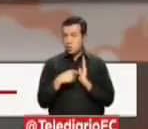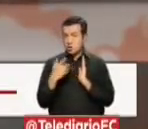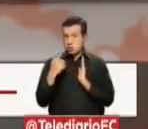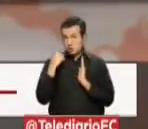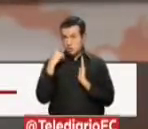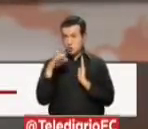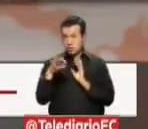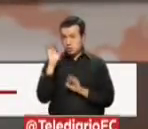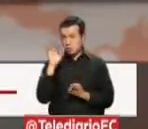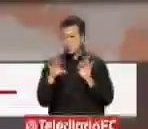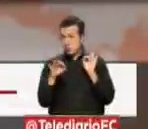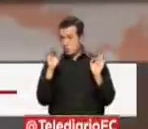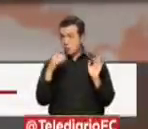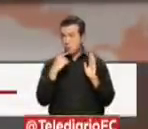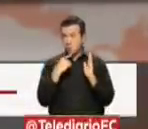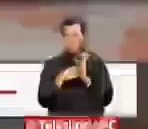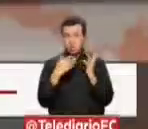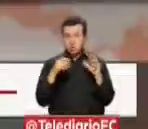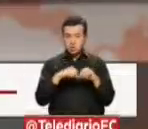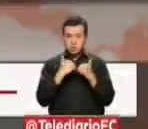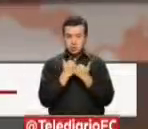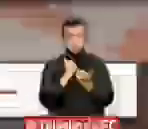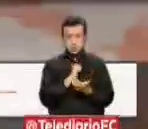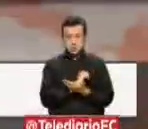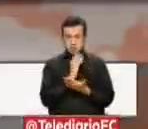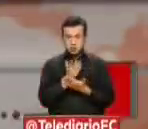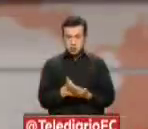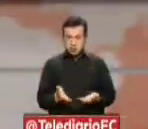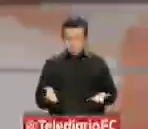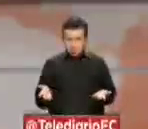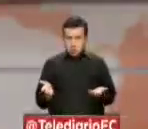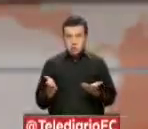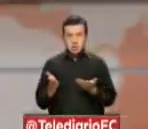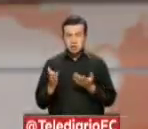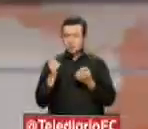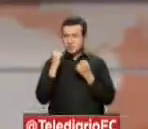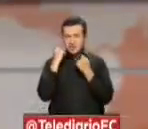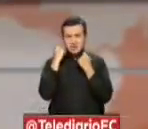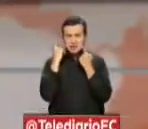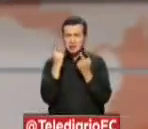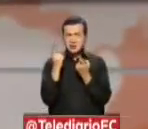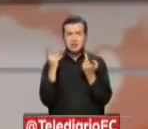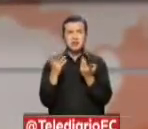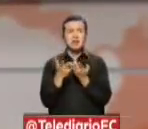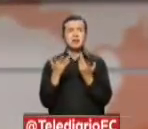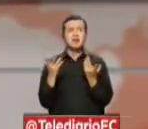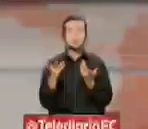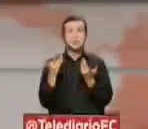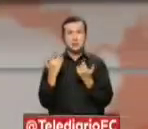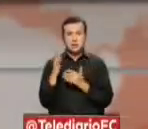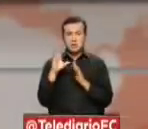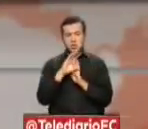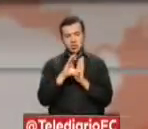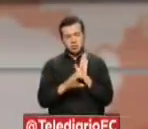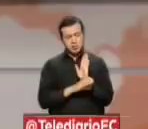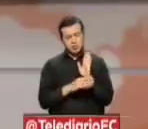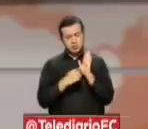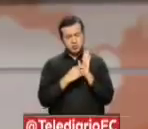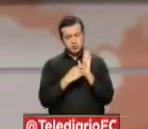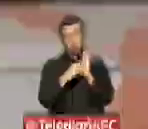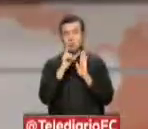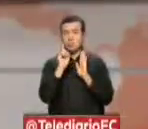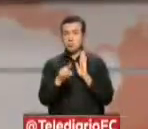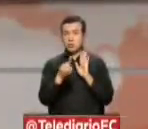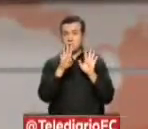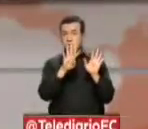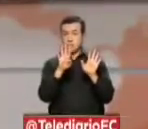los de elección popular, como es el caso de los asambleístas. No es entendible cómo así, cuando en la Constitución del año